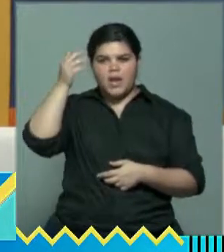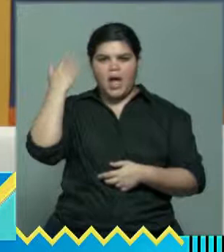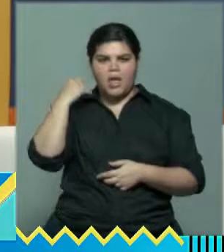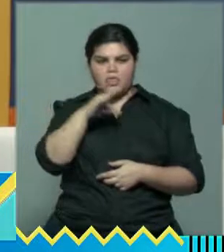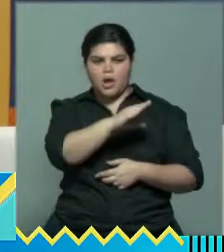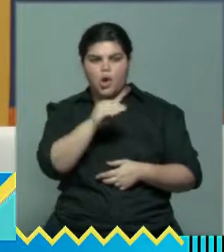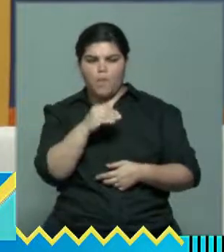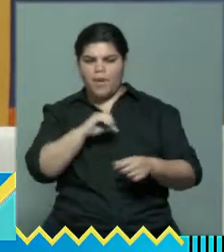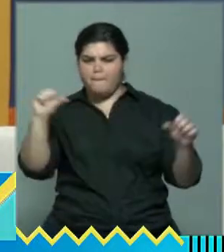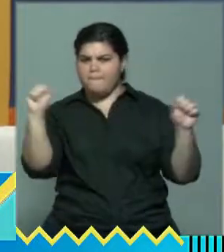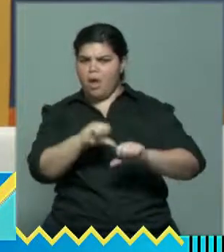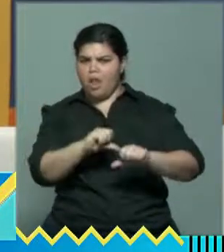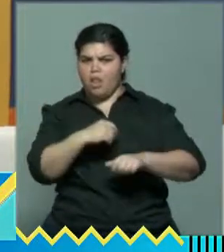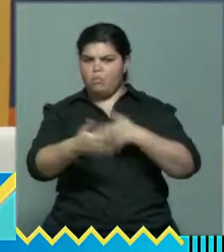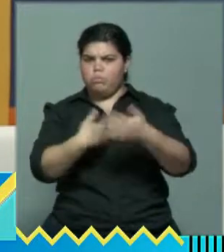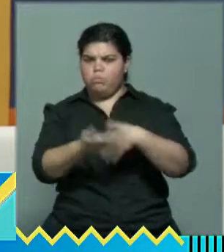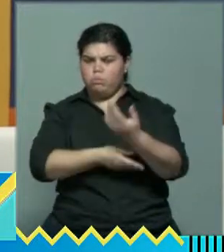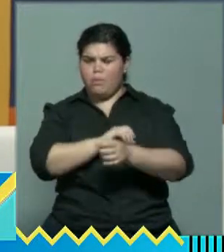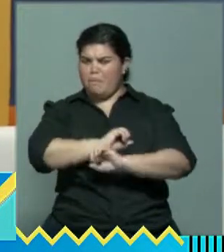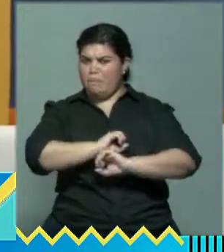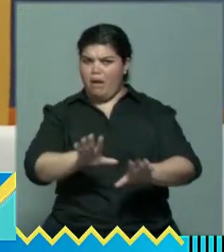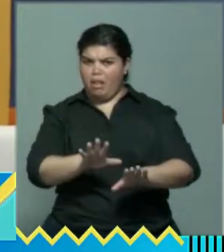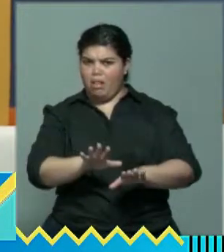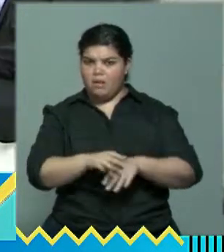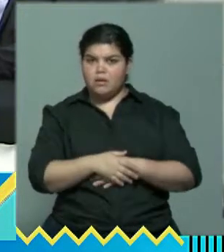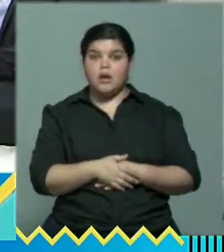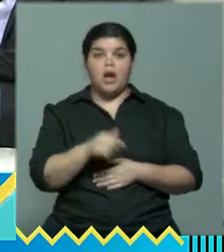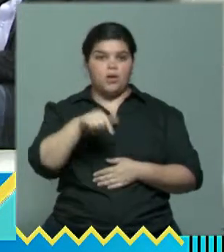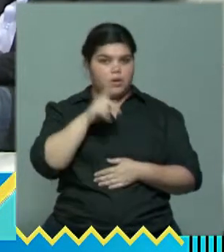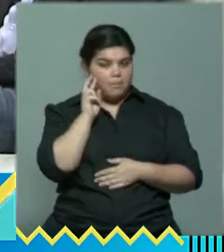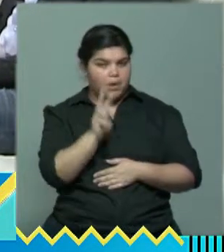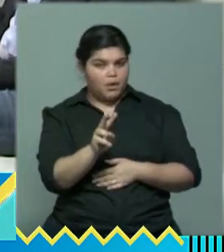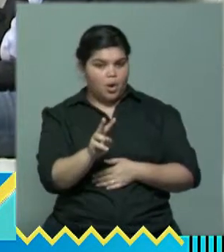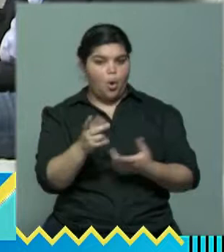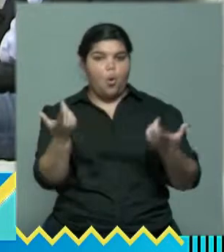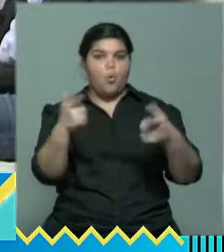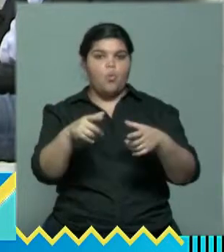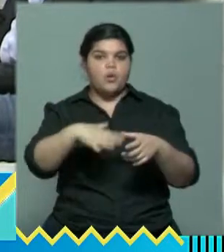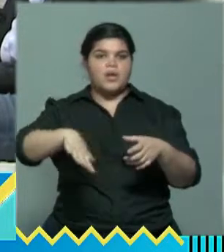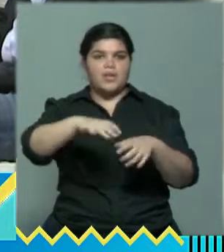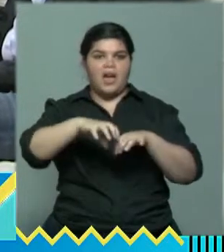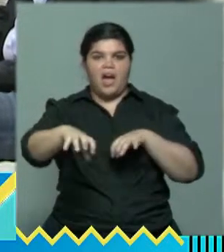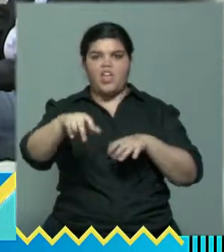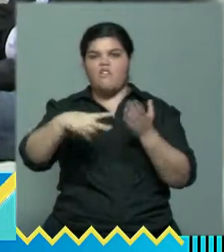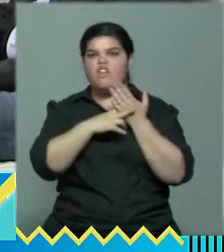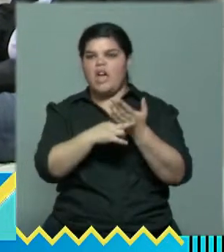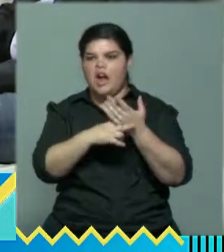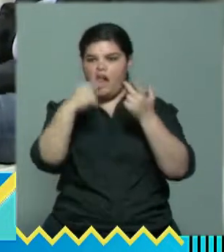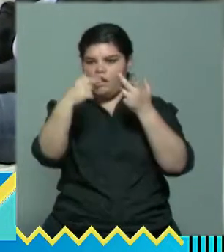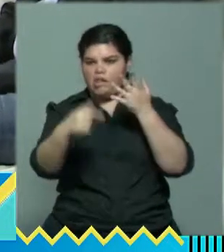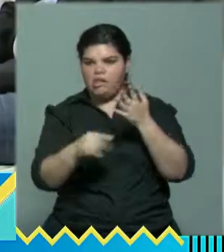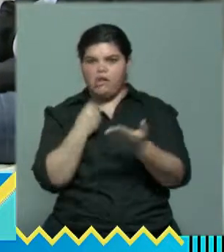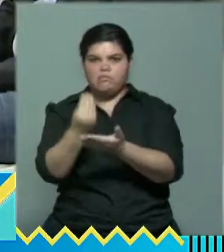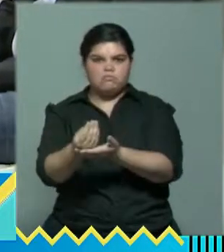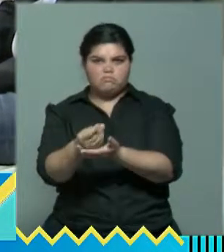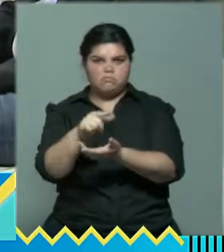vial, que sigue actualmente. Pero ustedes fíjense, está la unidad ejecutora, que en realidad no tiene asignados fiscalizadores ni nada, sino una especie de